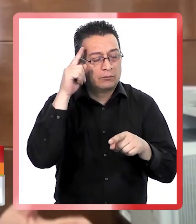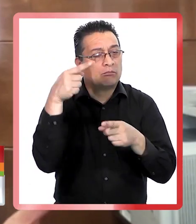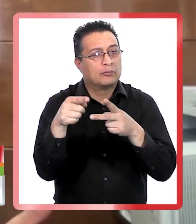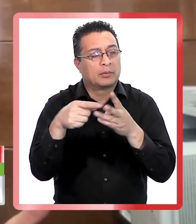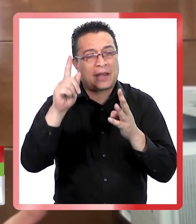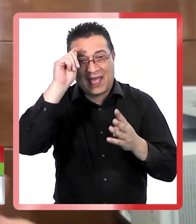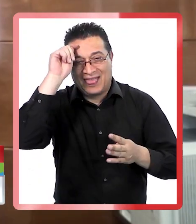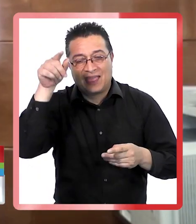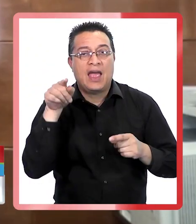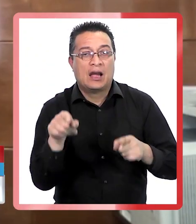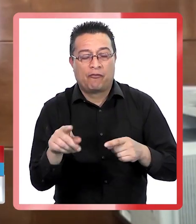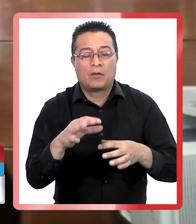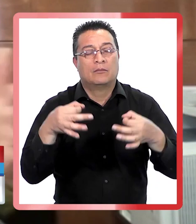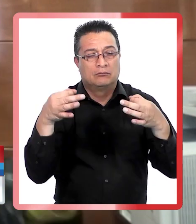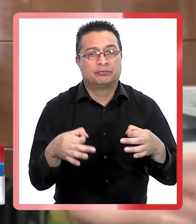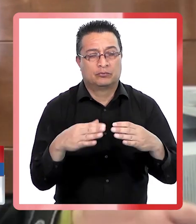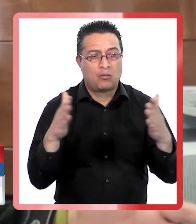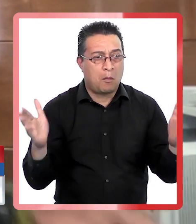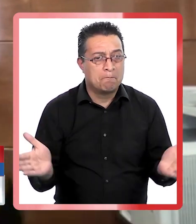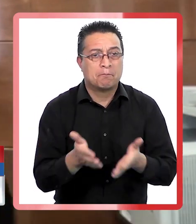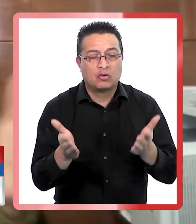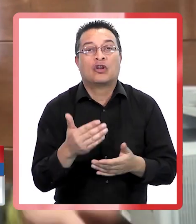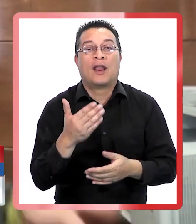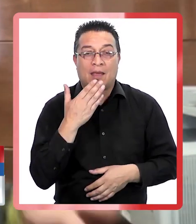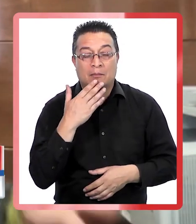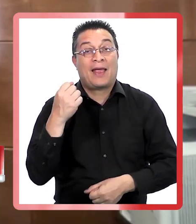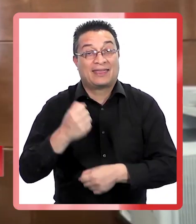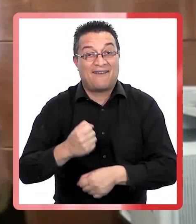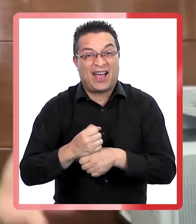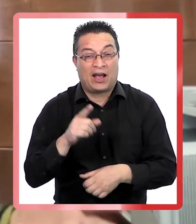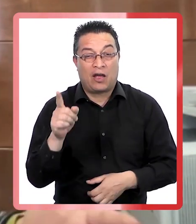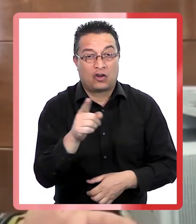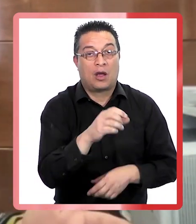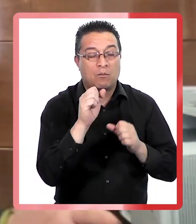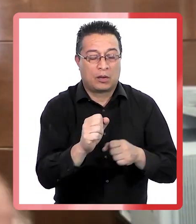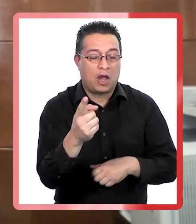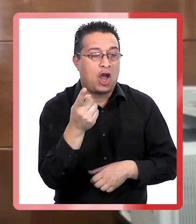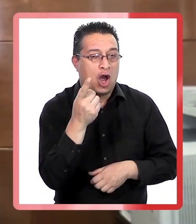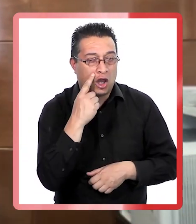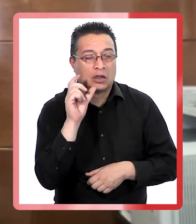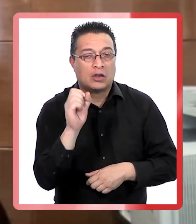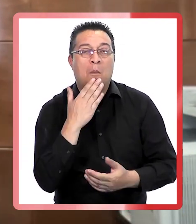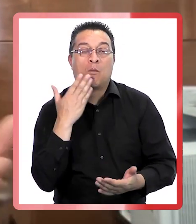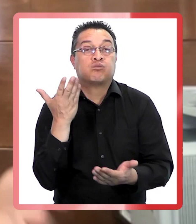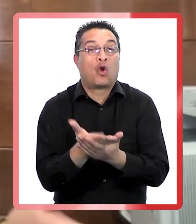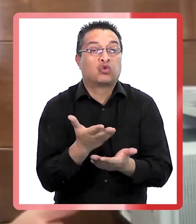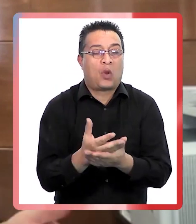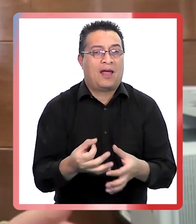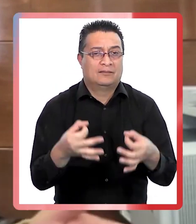estas iniciativas que van a estar en plena promoción, además, para que las trabajadoras y los trabajadores puedan conocerlo y